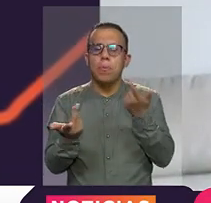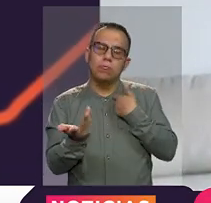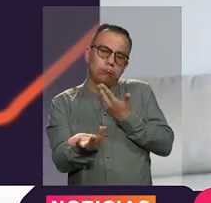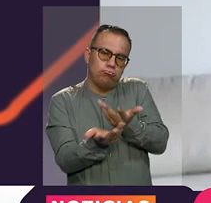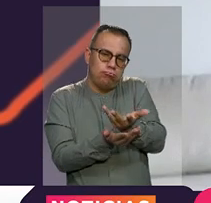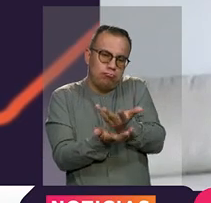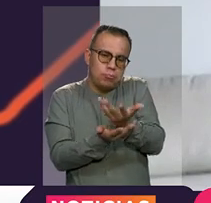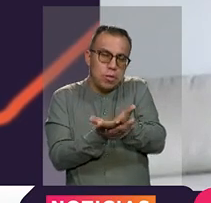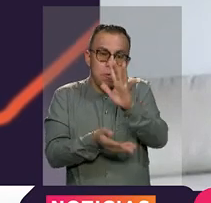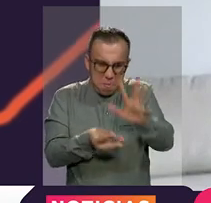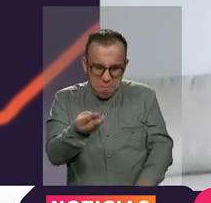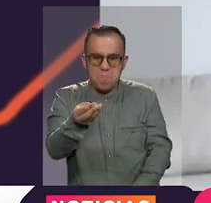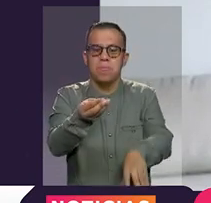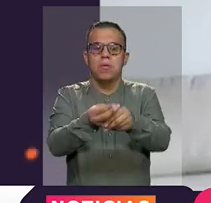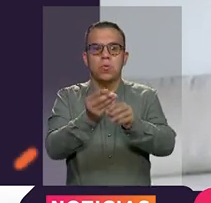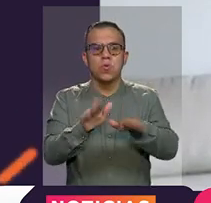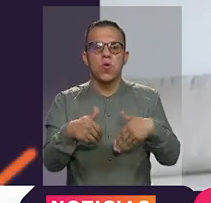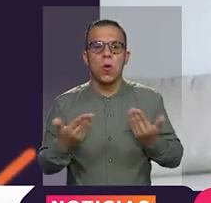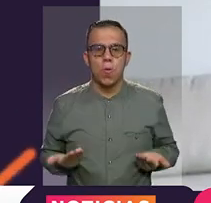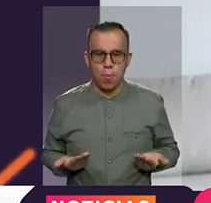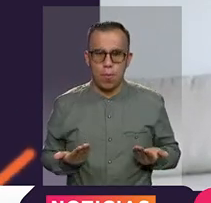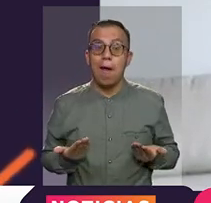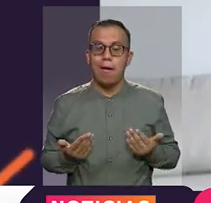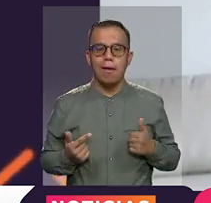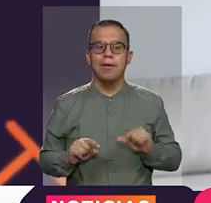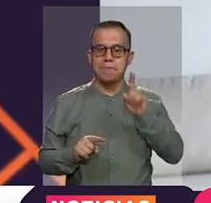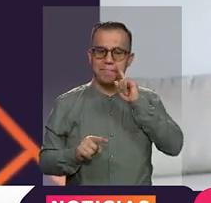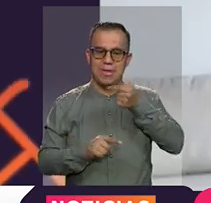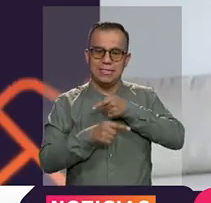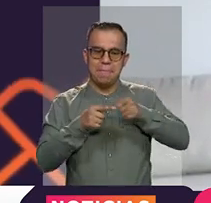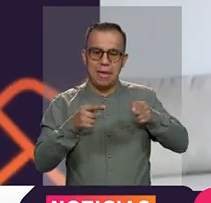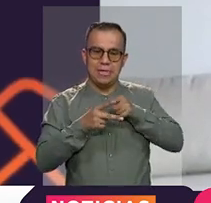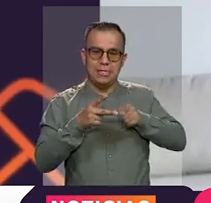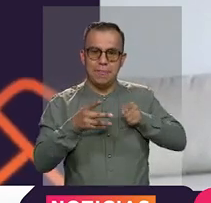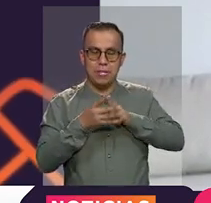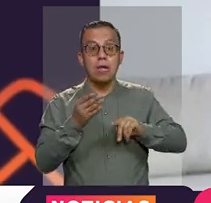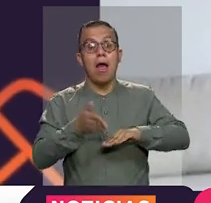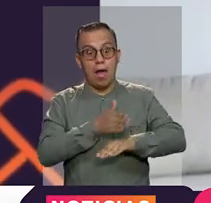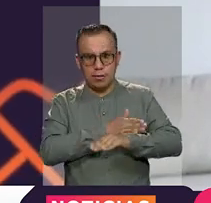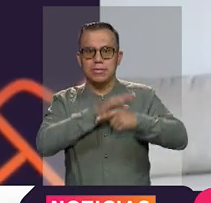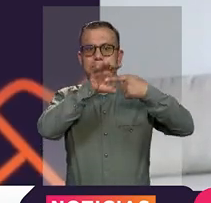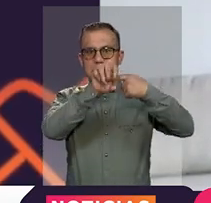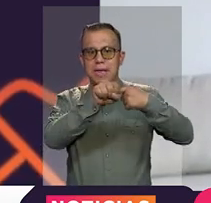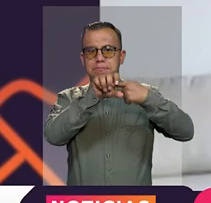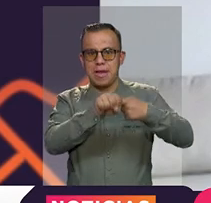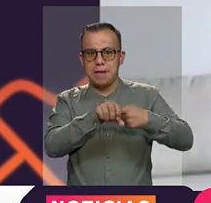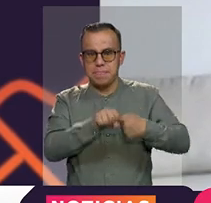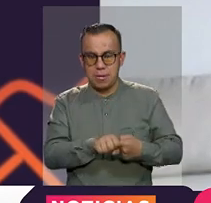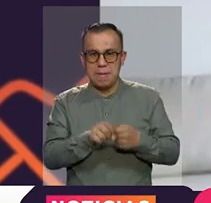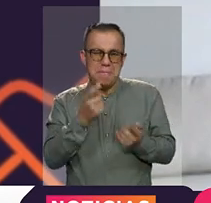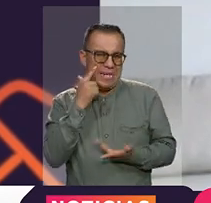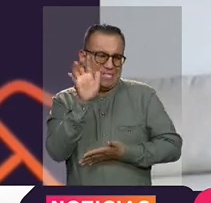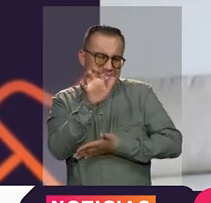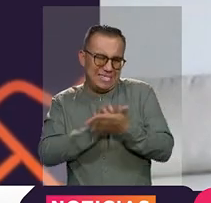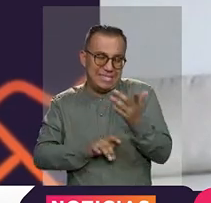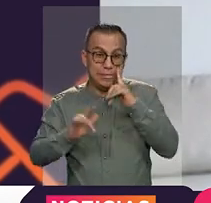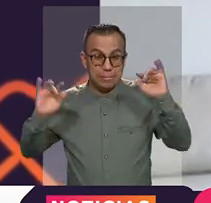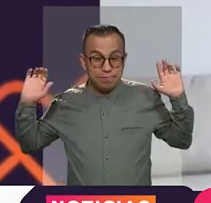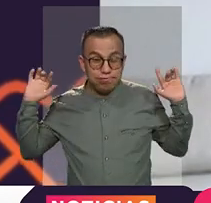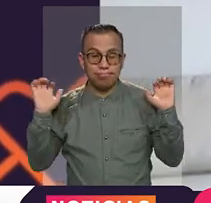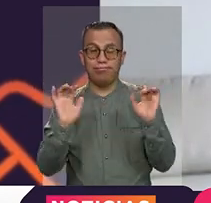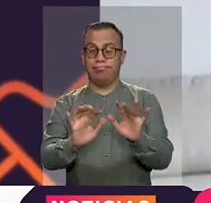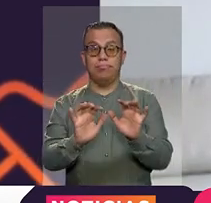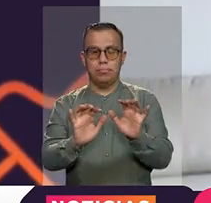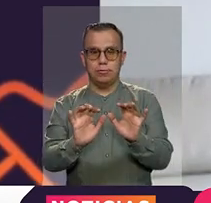para complementarla? Que se haga al menos en las primeras semanas con agendamiento, para que uno, evitemos aglomeraciones en los puestos